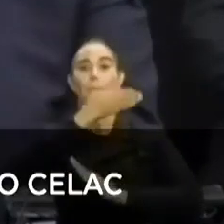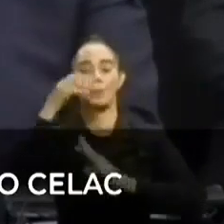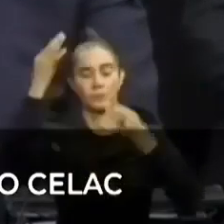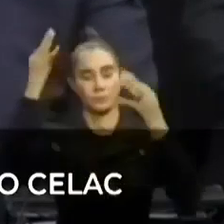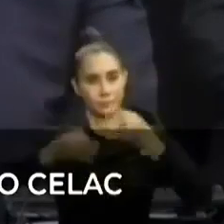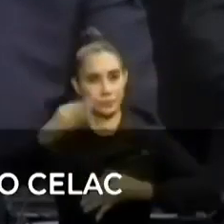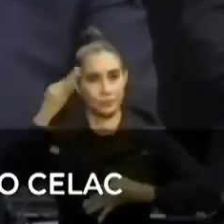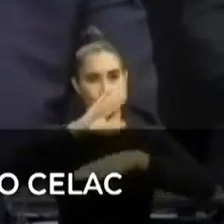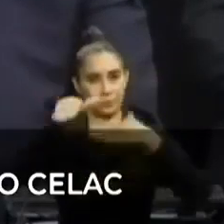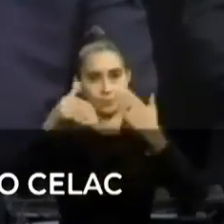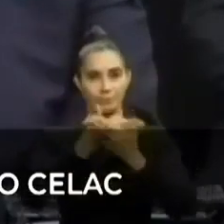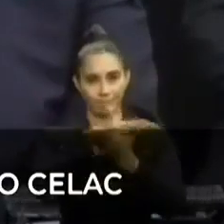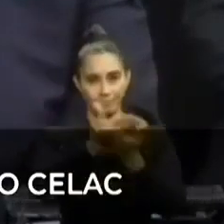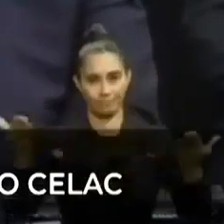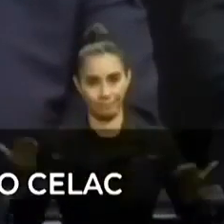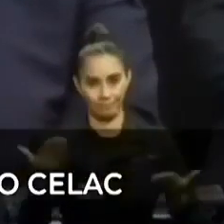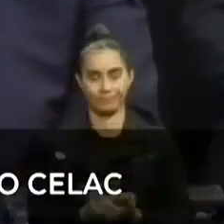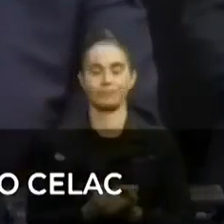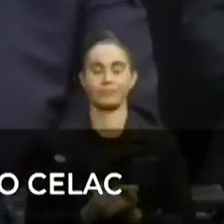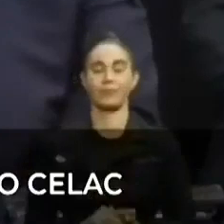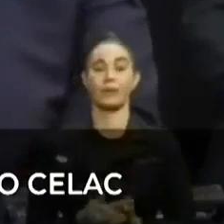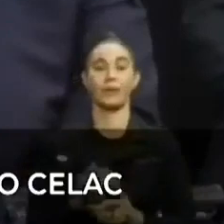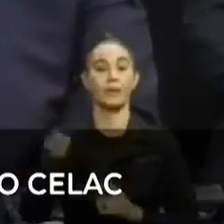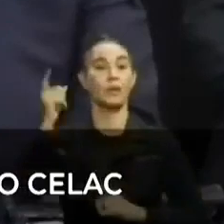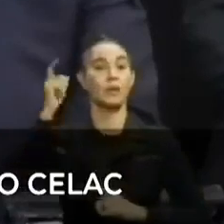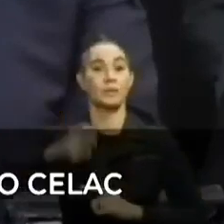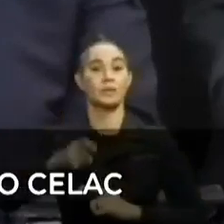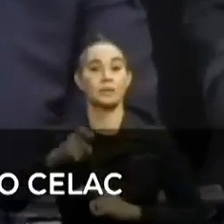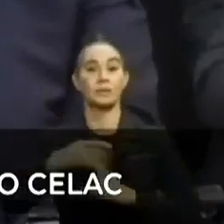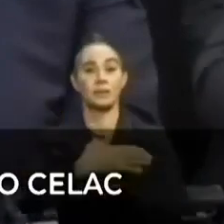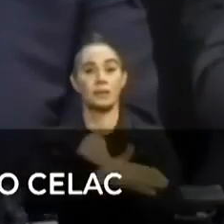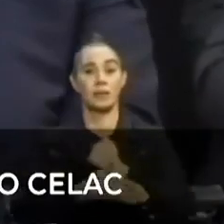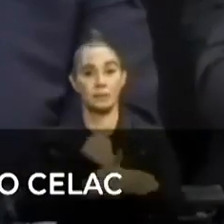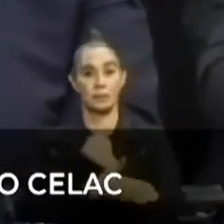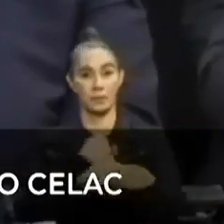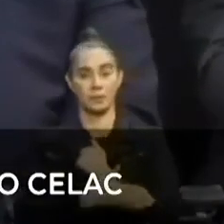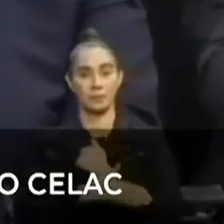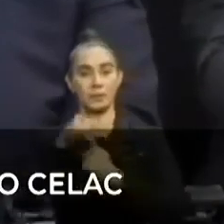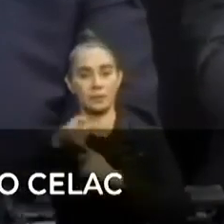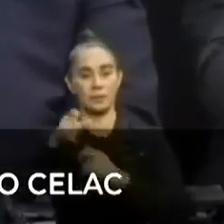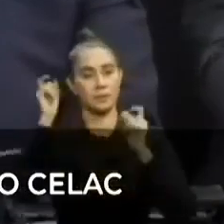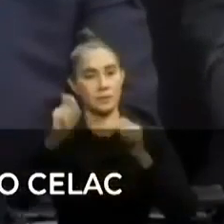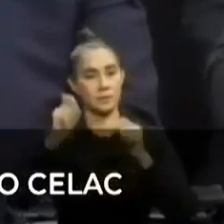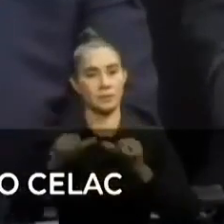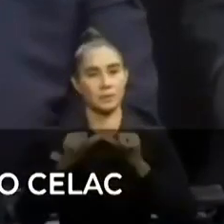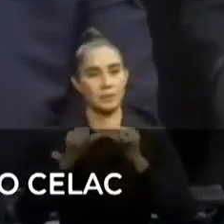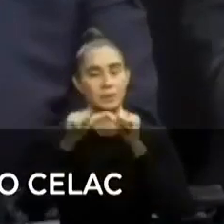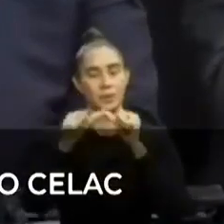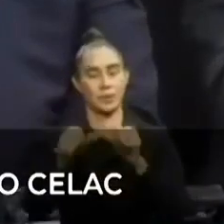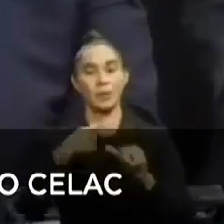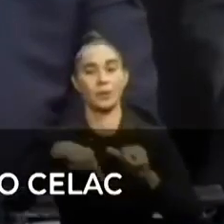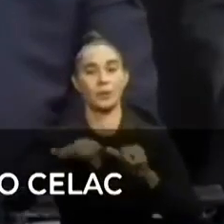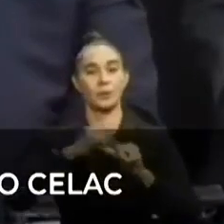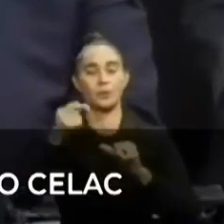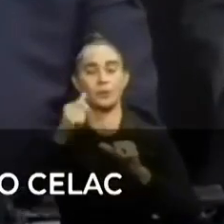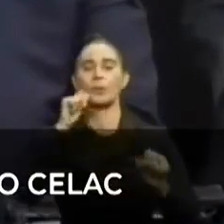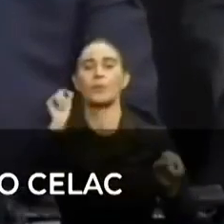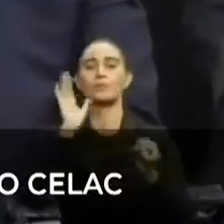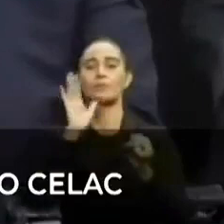para todos. Eso demanda a nuestros pueblos y ese debe ser nuestro único